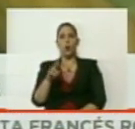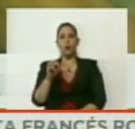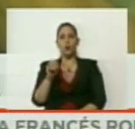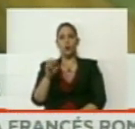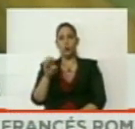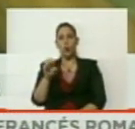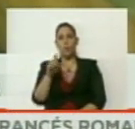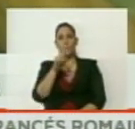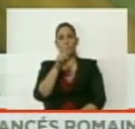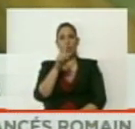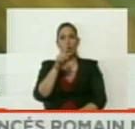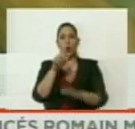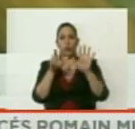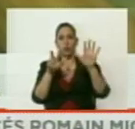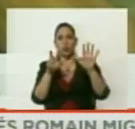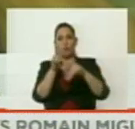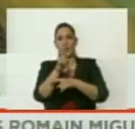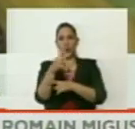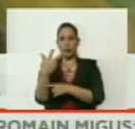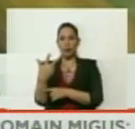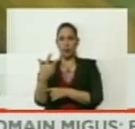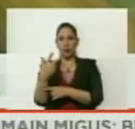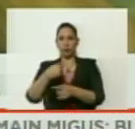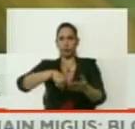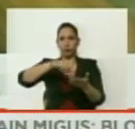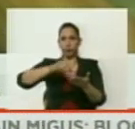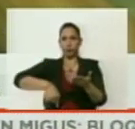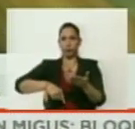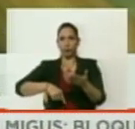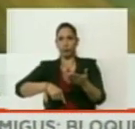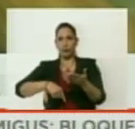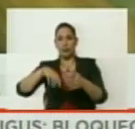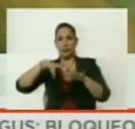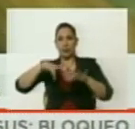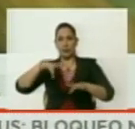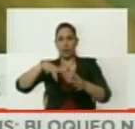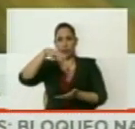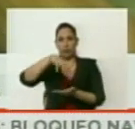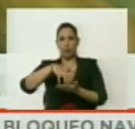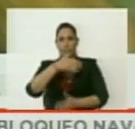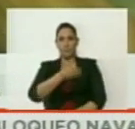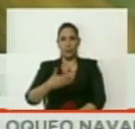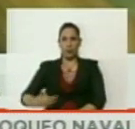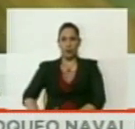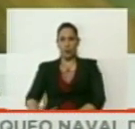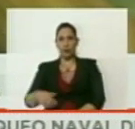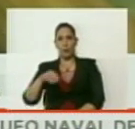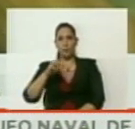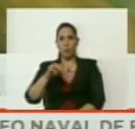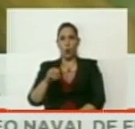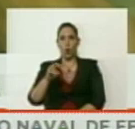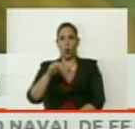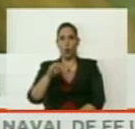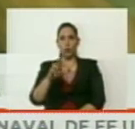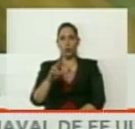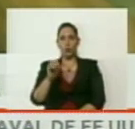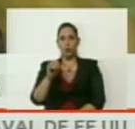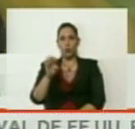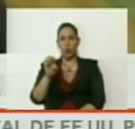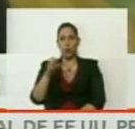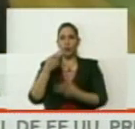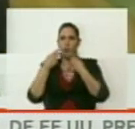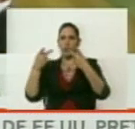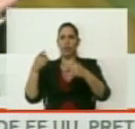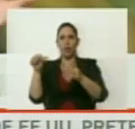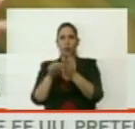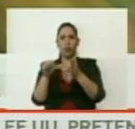1823. De la pluma de James Quincy Adams, que era el secretario de Estado, el presidente James Monroe emitió una doctrina donde